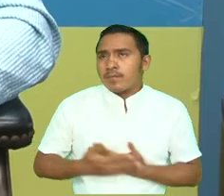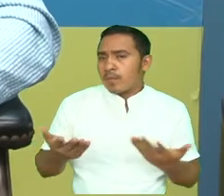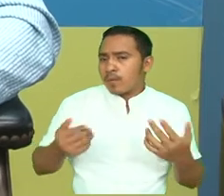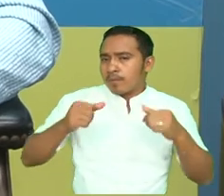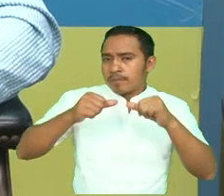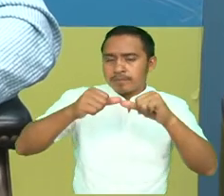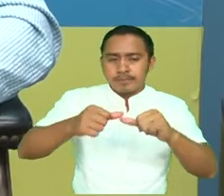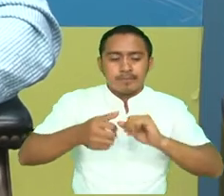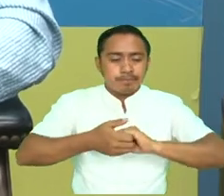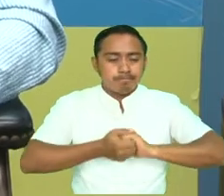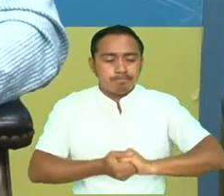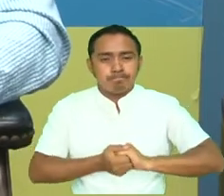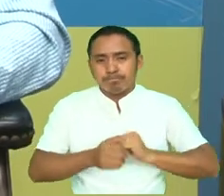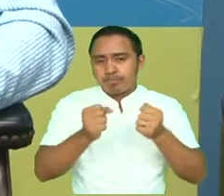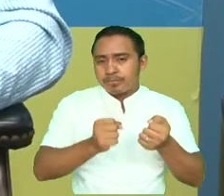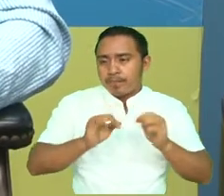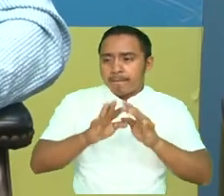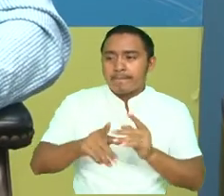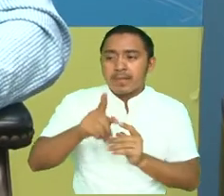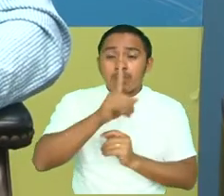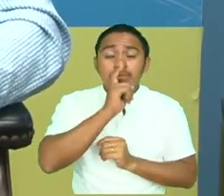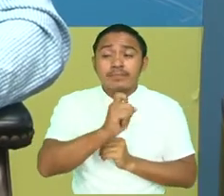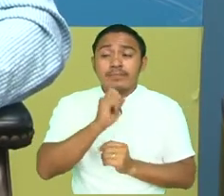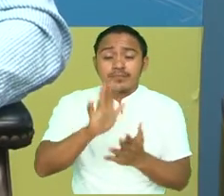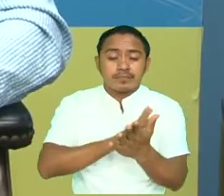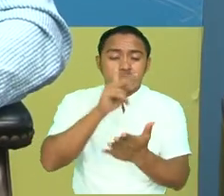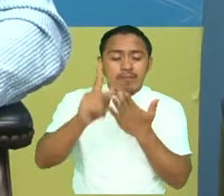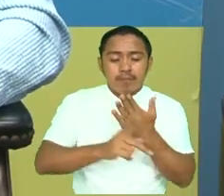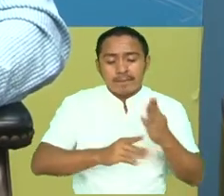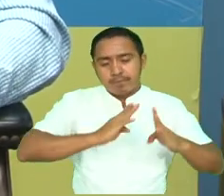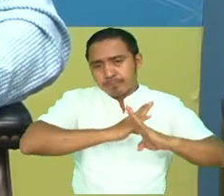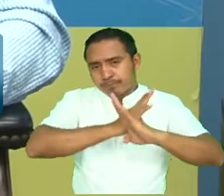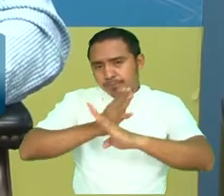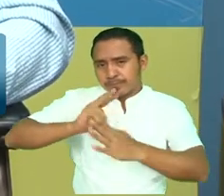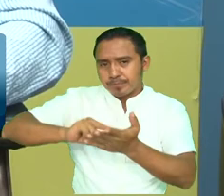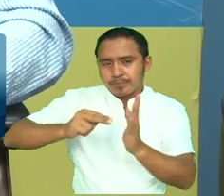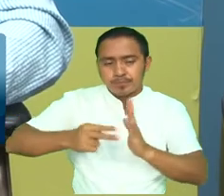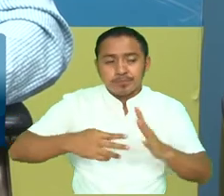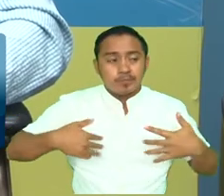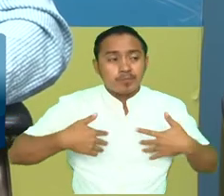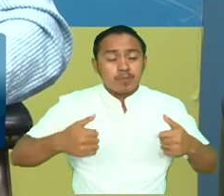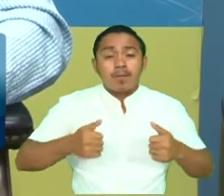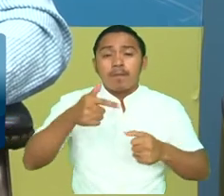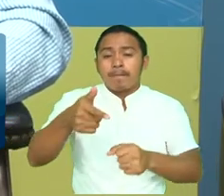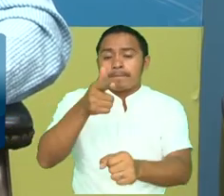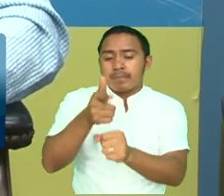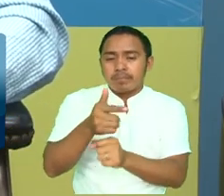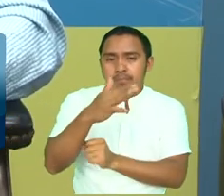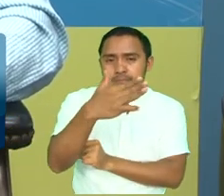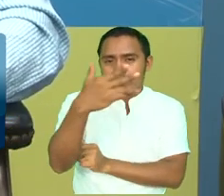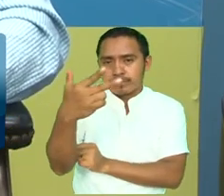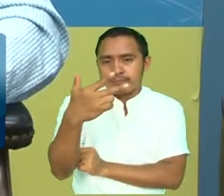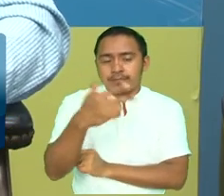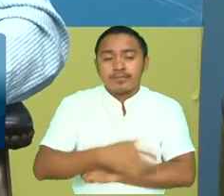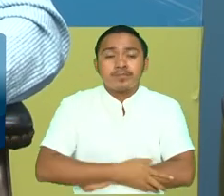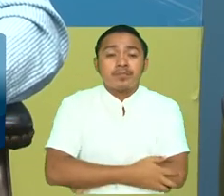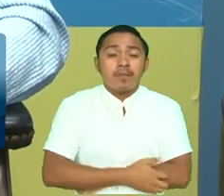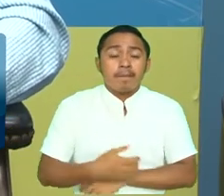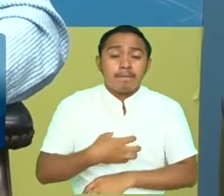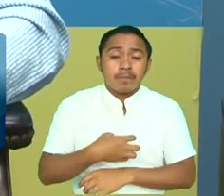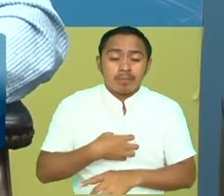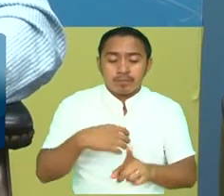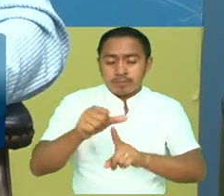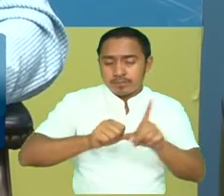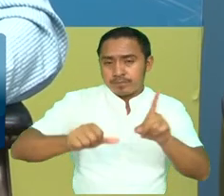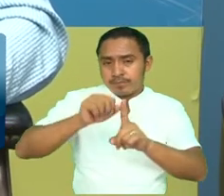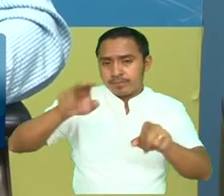Estamos de regreso, amigos y amigas televidentes, en su gustado programa Prevenir en Salud, a través de la señal del canal 98 y el canal de la